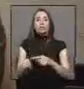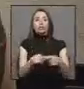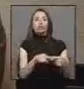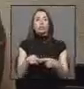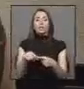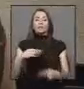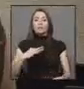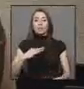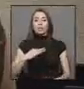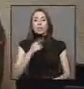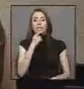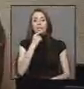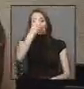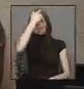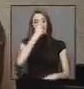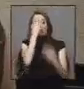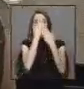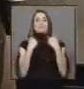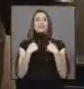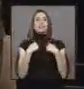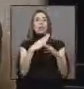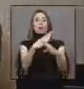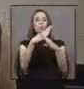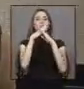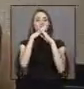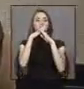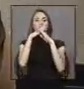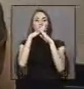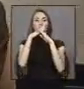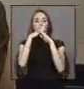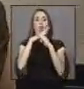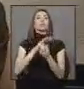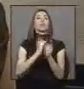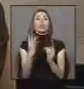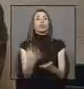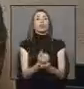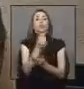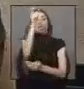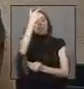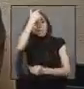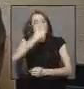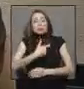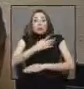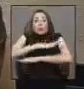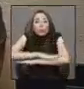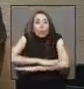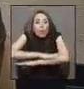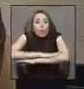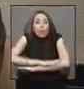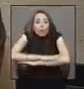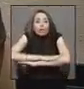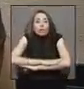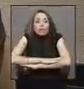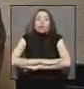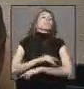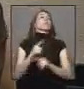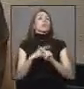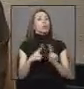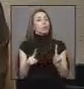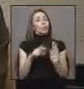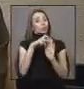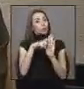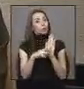que buscan la anulación de la personalidad y de esta forma consiguen una obediencia plena. Otro acierto del